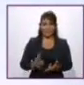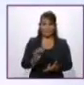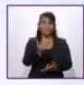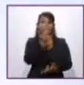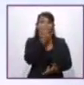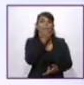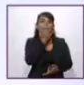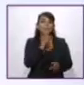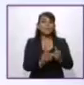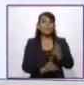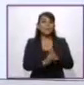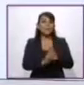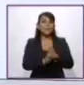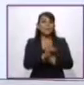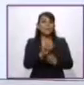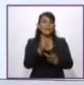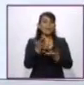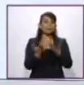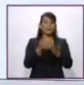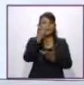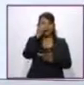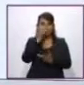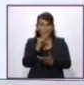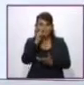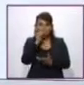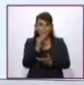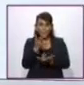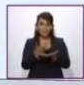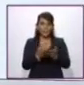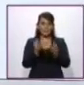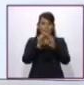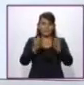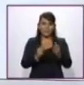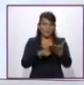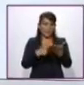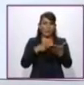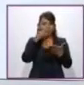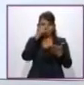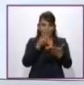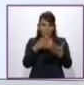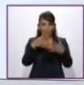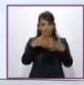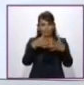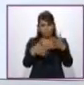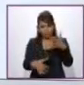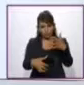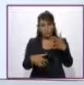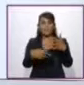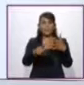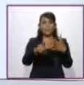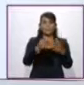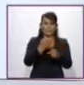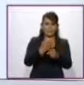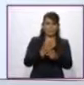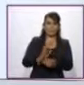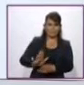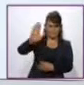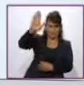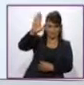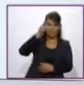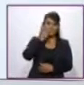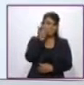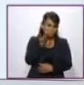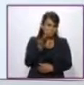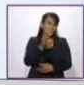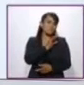momentos. Vamos a resolver el restablecimiento del sistema y mientras tanto les pediremos que levanten la mano para poder solicitar el